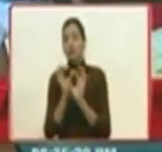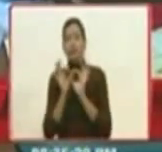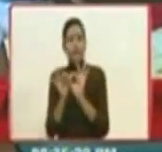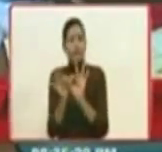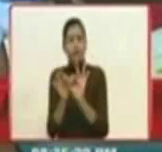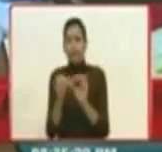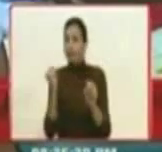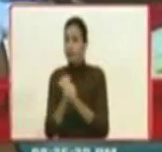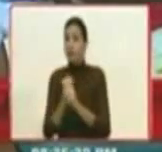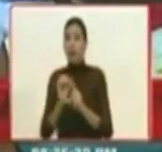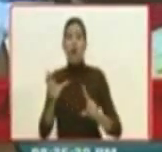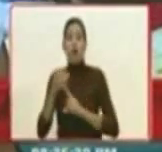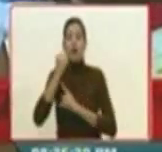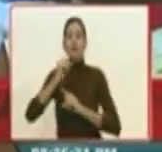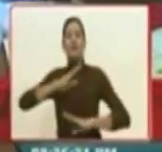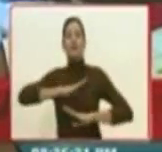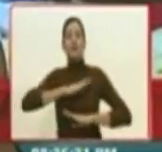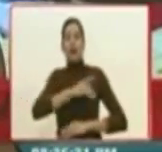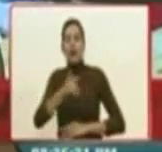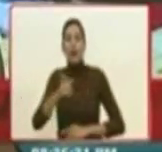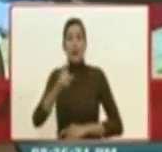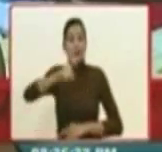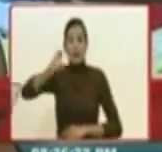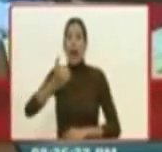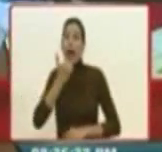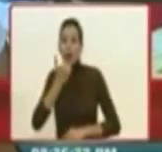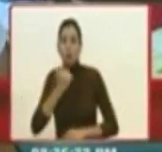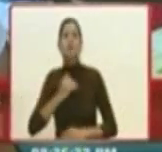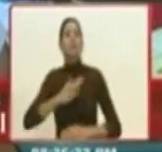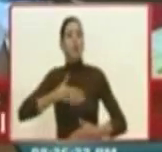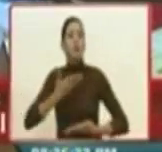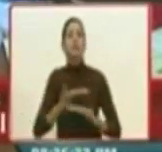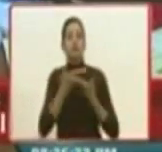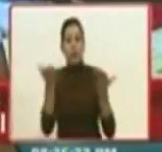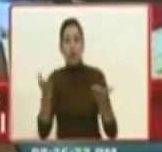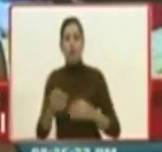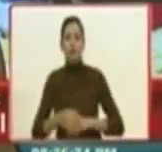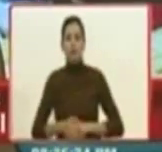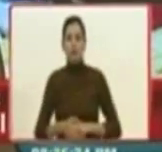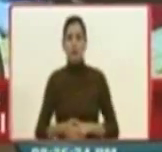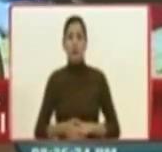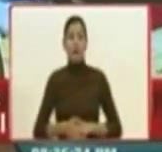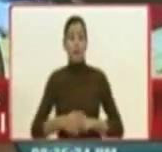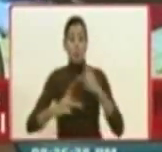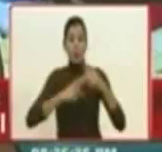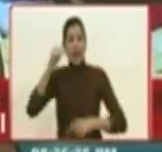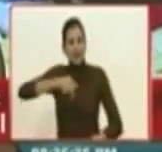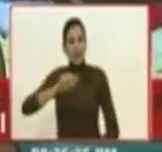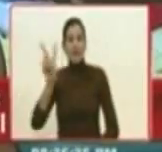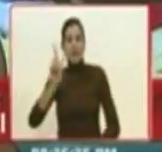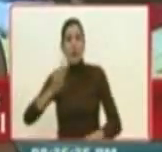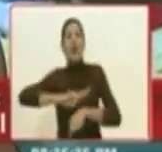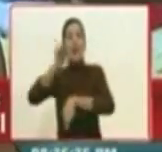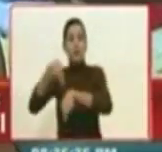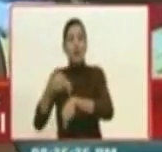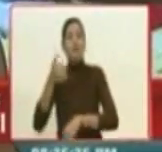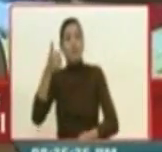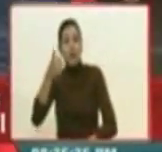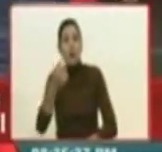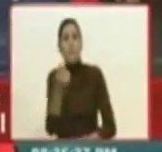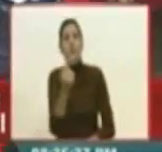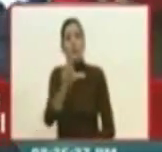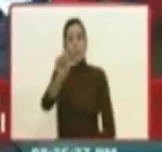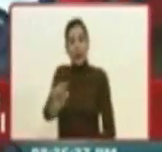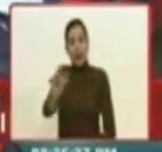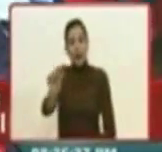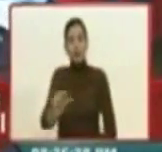para lograr satisfacer la demanda escolar con producción netamente nacional, de calidad y a un precio